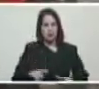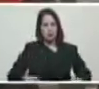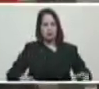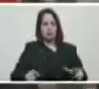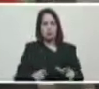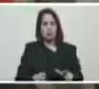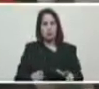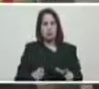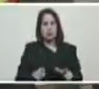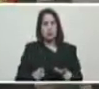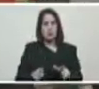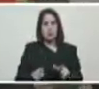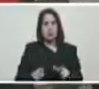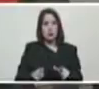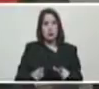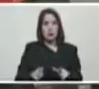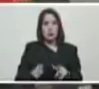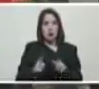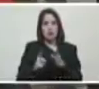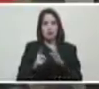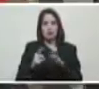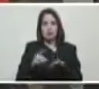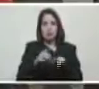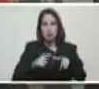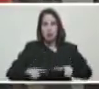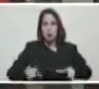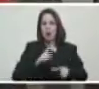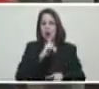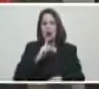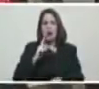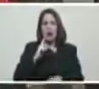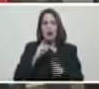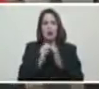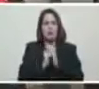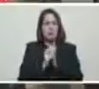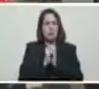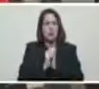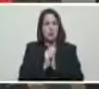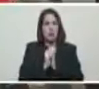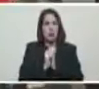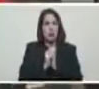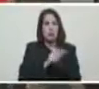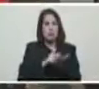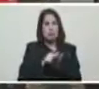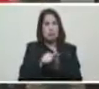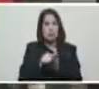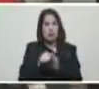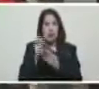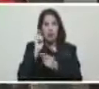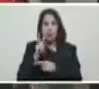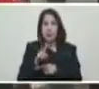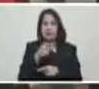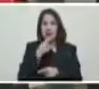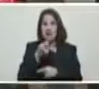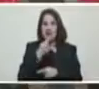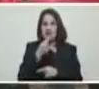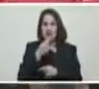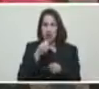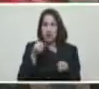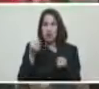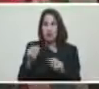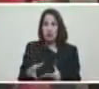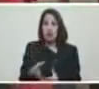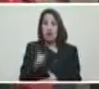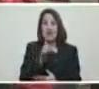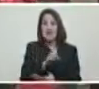en el sector La Piedad aquí estamos en este urbanismo vista verde entregando